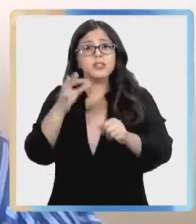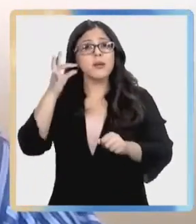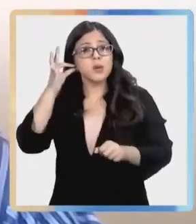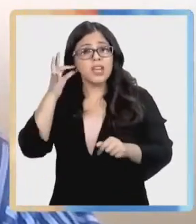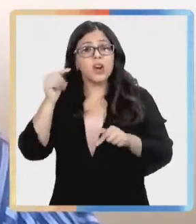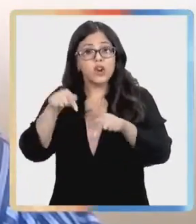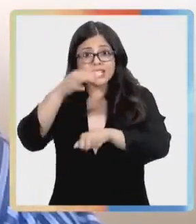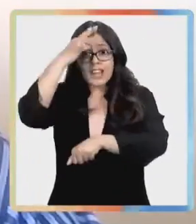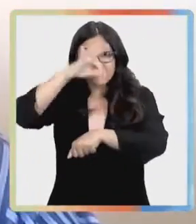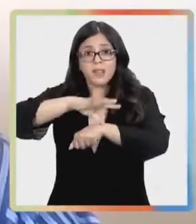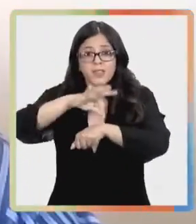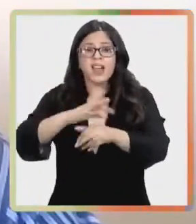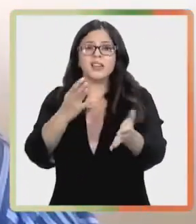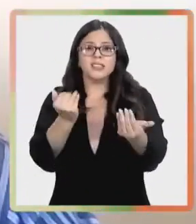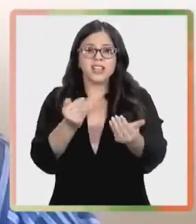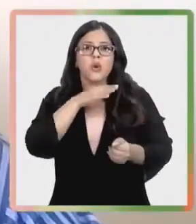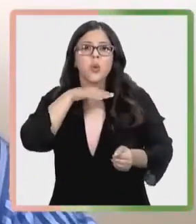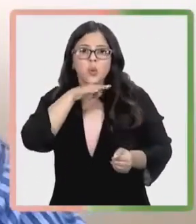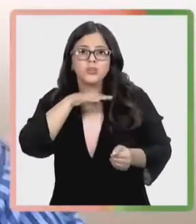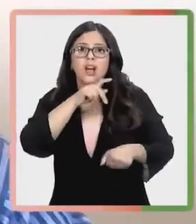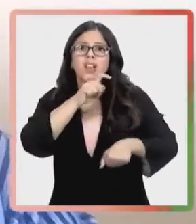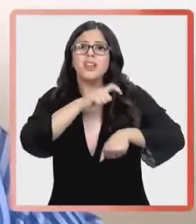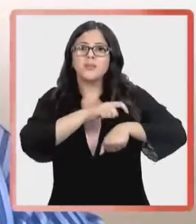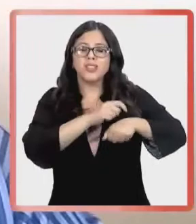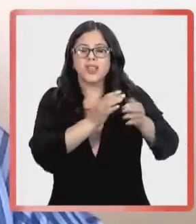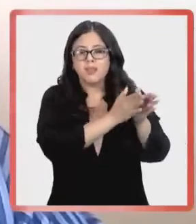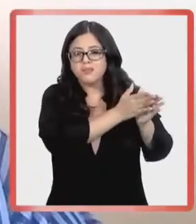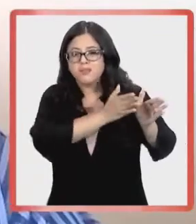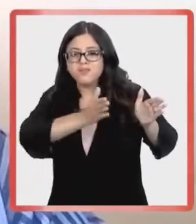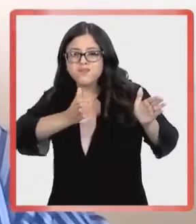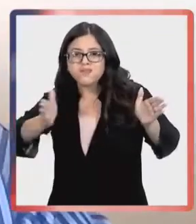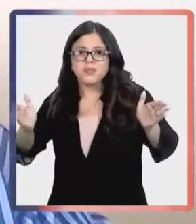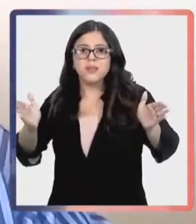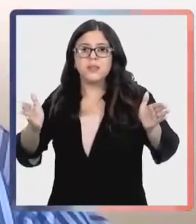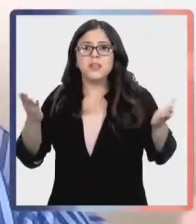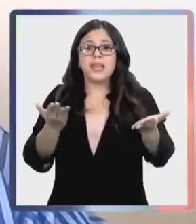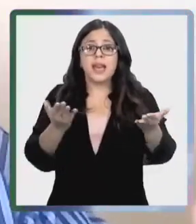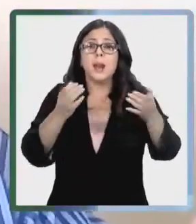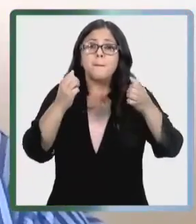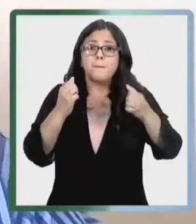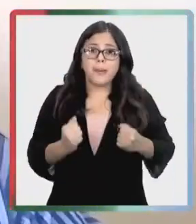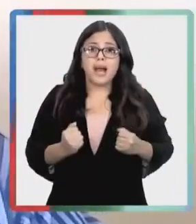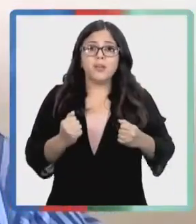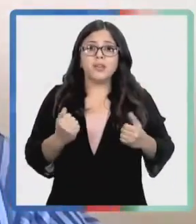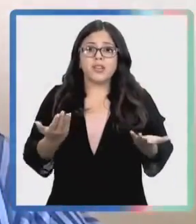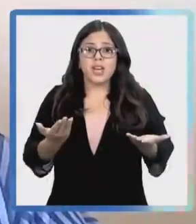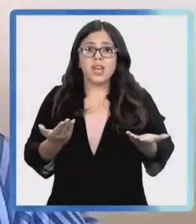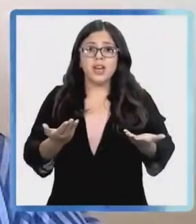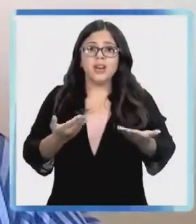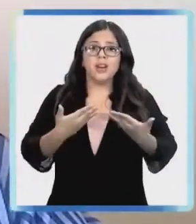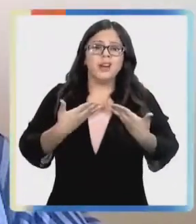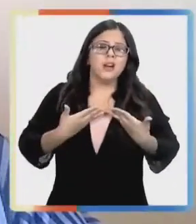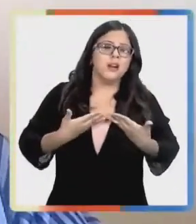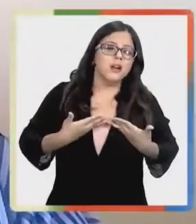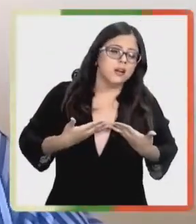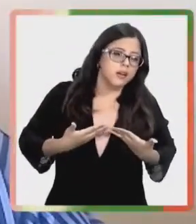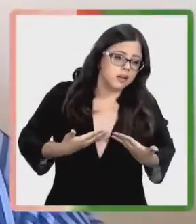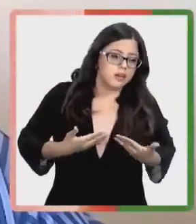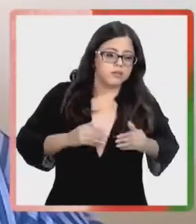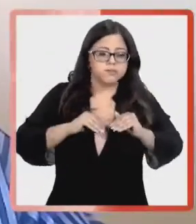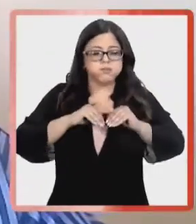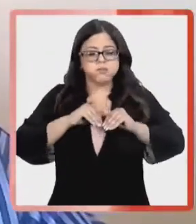con fibromialgia es necesario utilizar y por tiempos a veces muy largos para poder sacar este estado de fatiga y